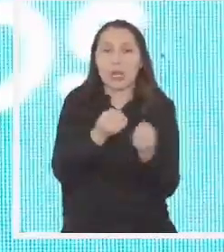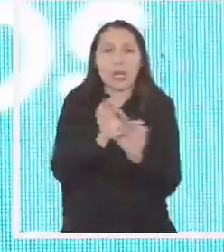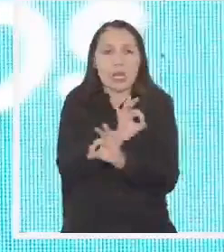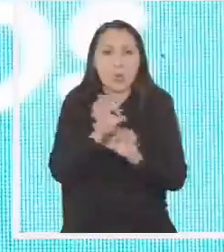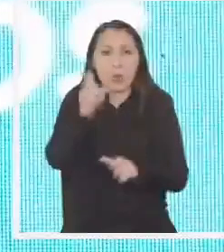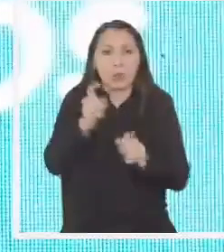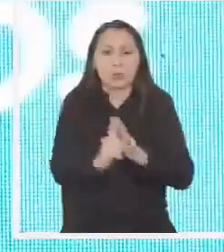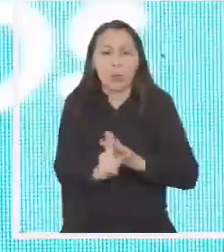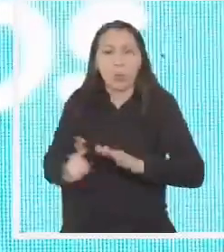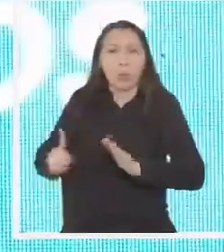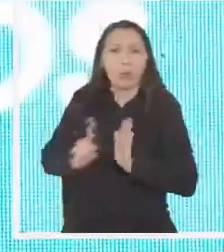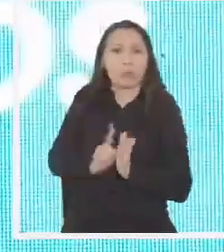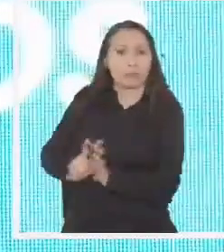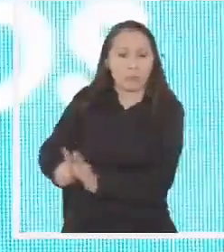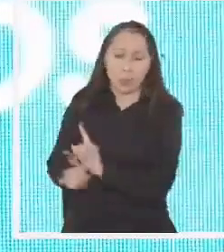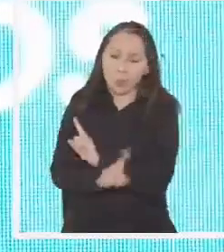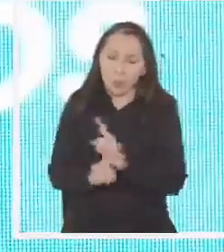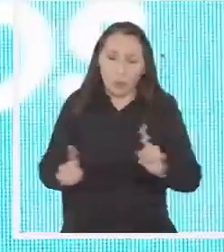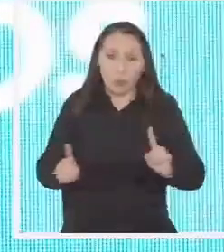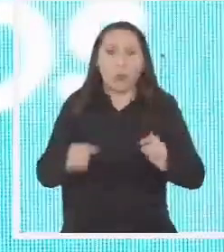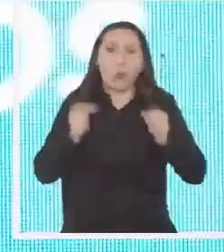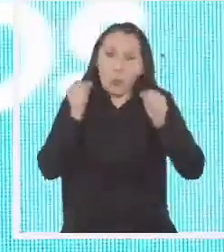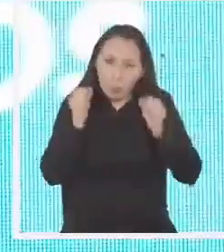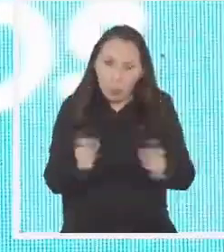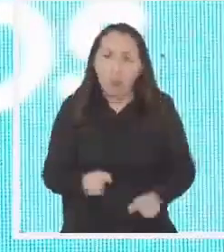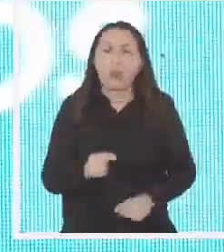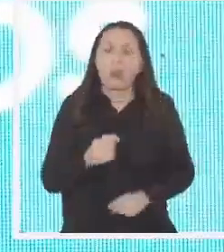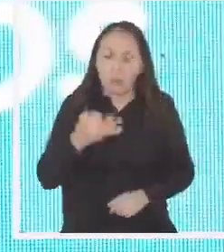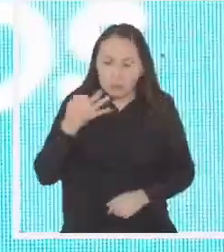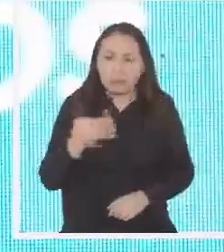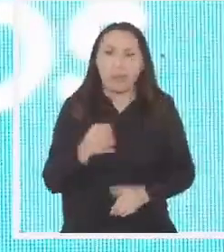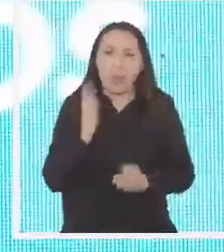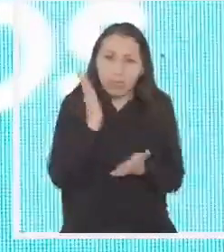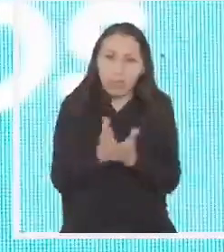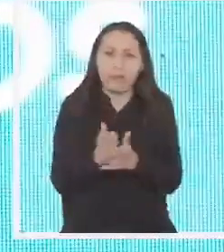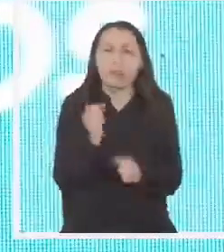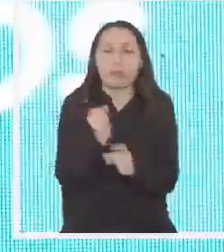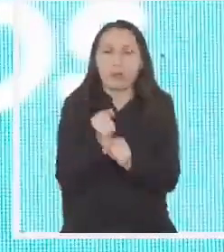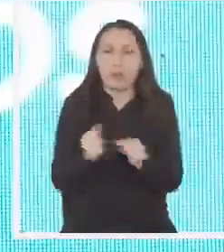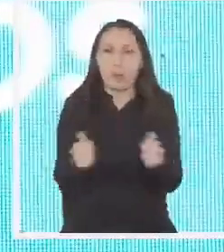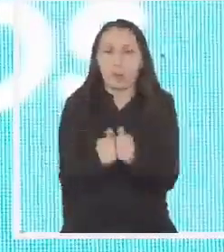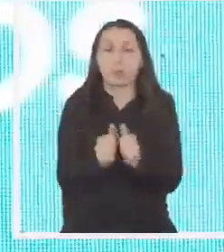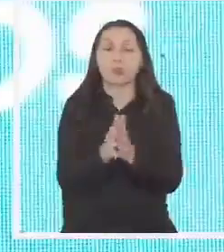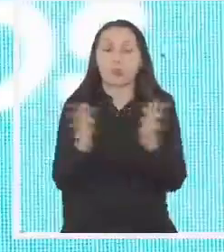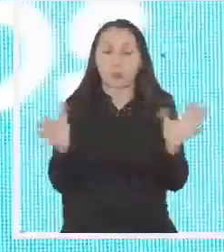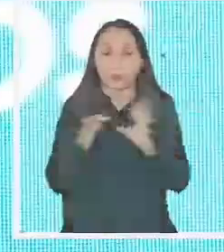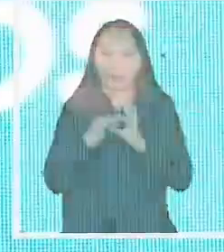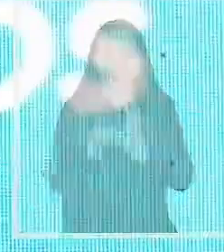nadie atrás, y en eso no me cabe ninguna duda, que podemos y debemos trabajar juntos. Muchas gracias.